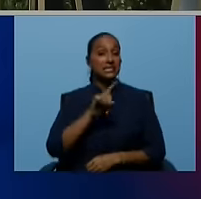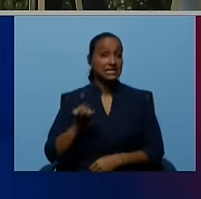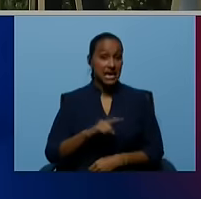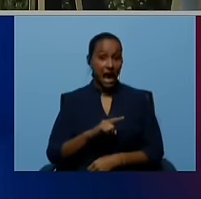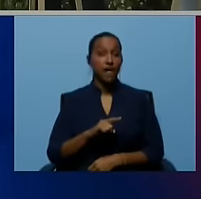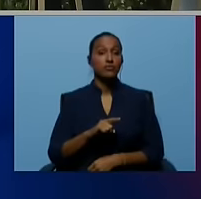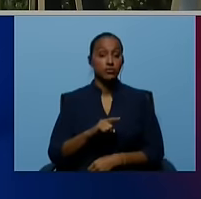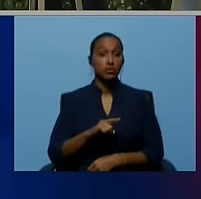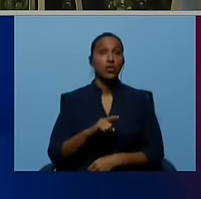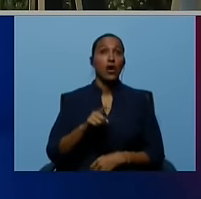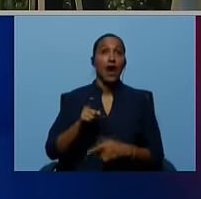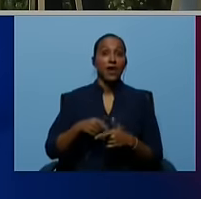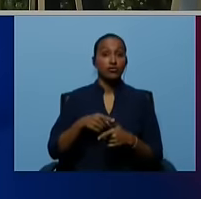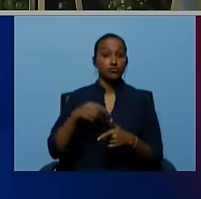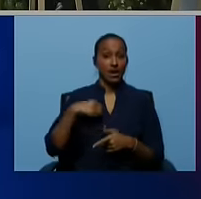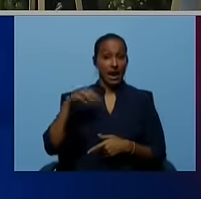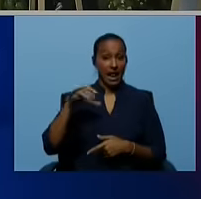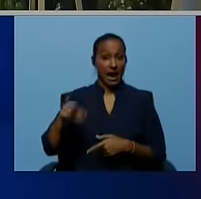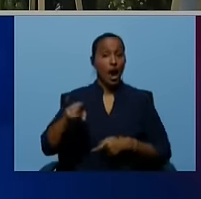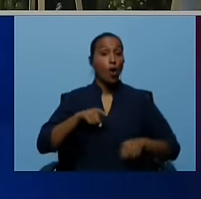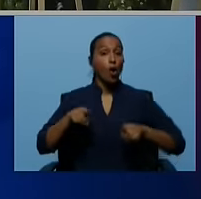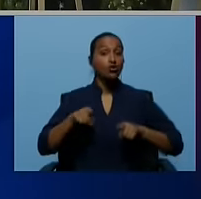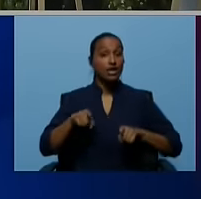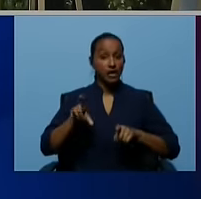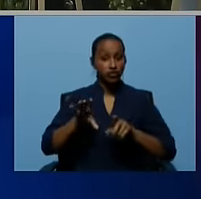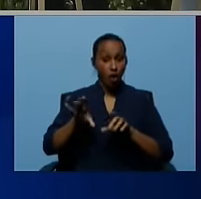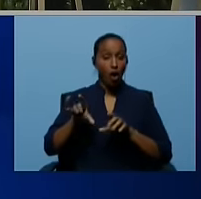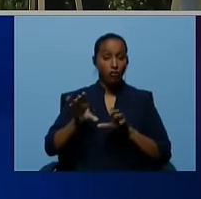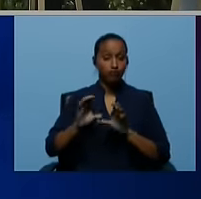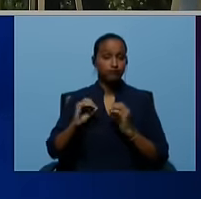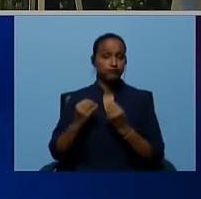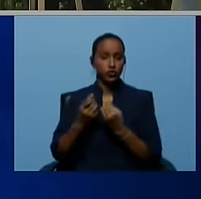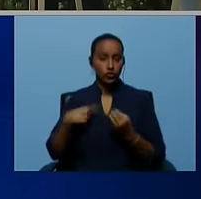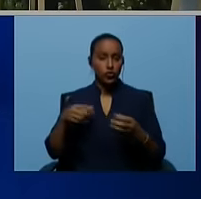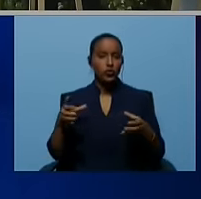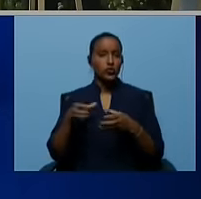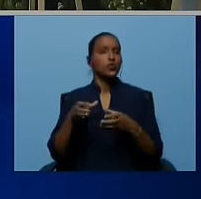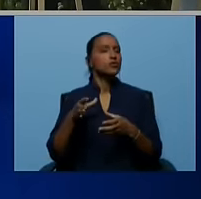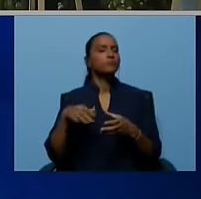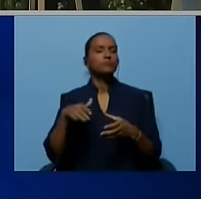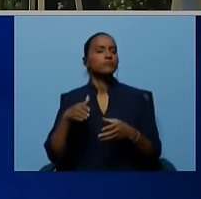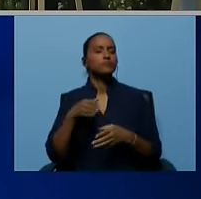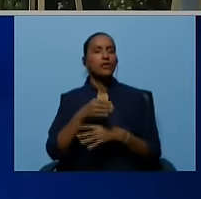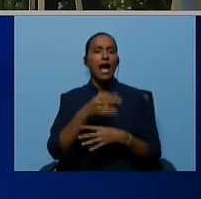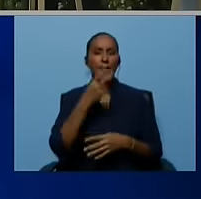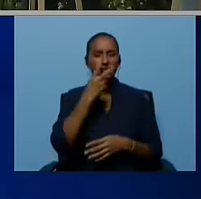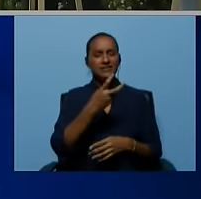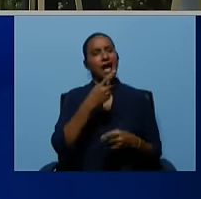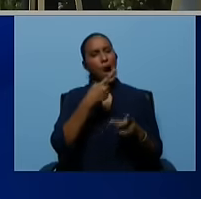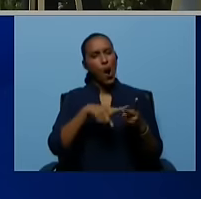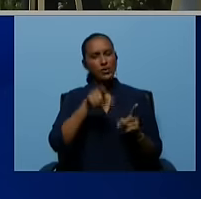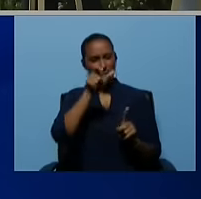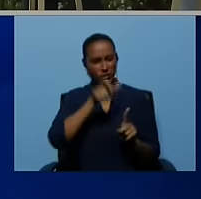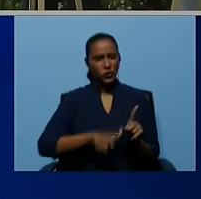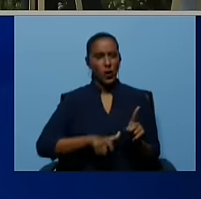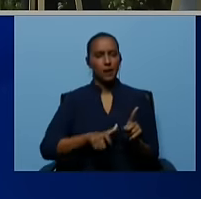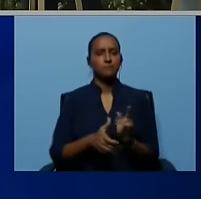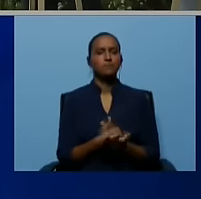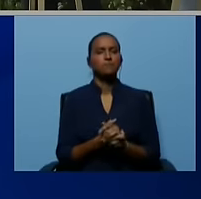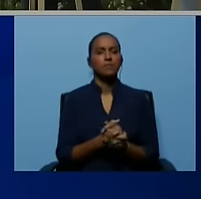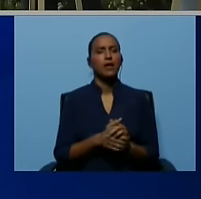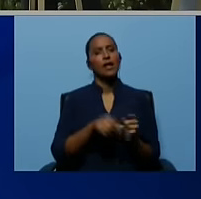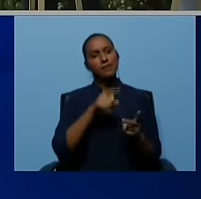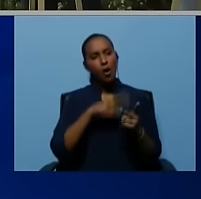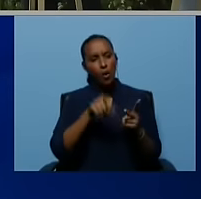Caracas, teníamos la Coordinadora Popular de Caracas, y íbamos a visitar Elio Hernández, Víctor